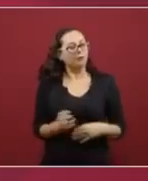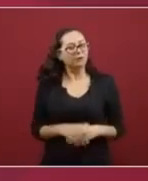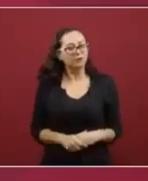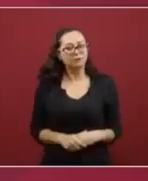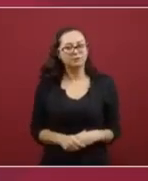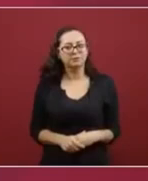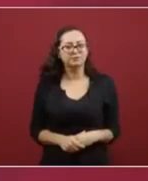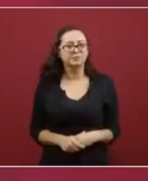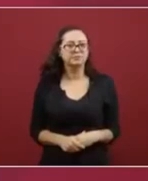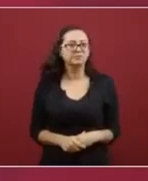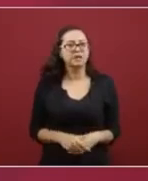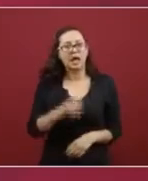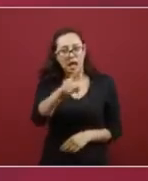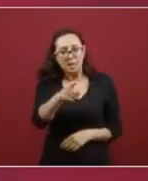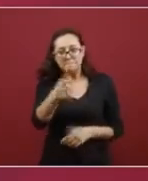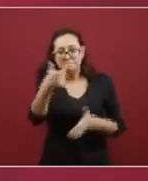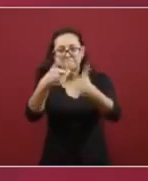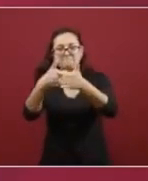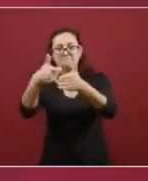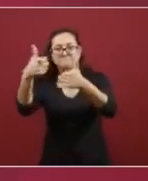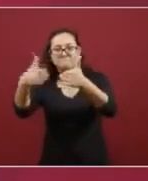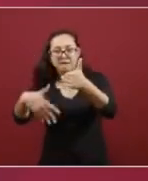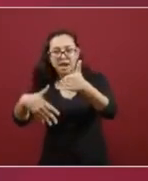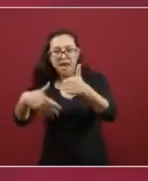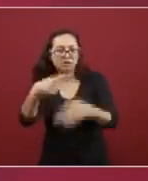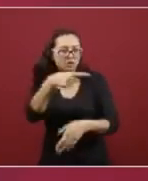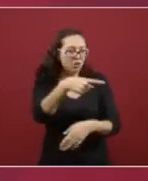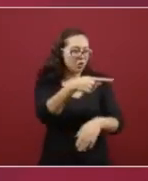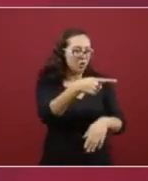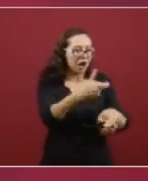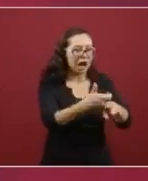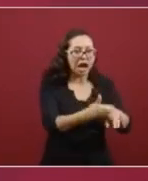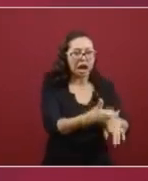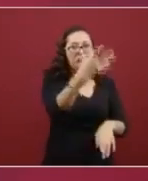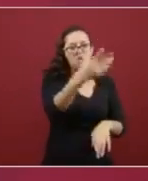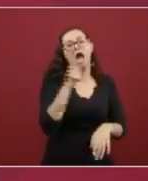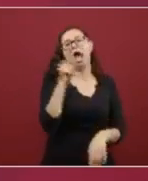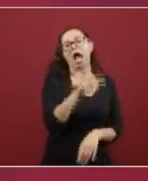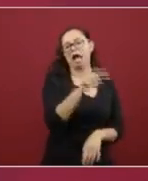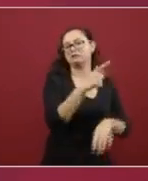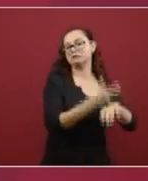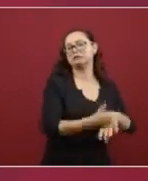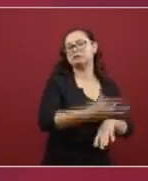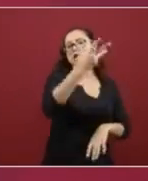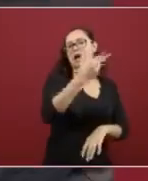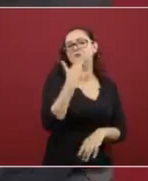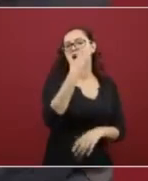que te vamos a dar 300 millones,